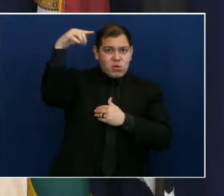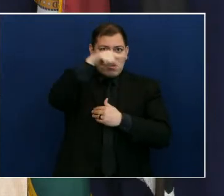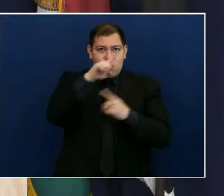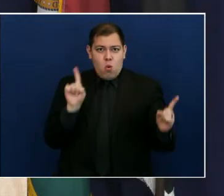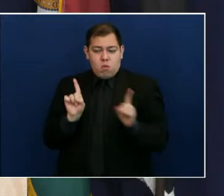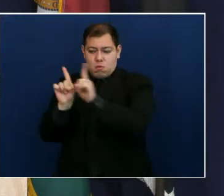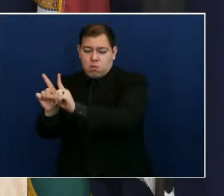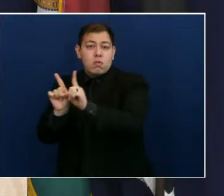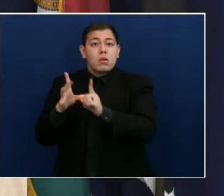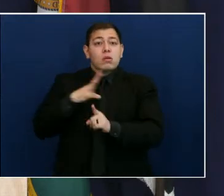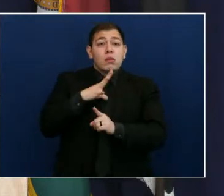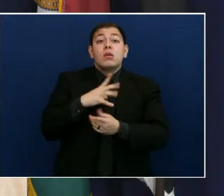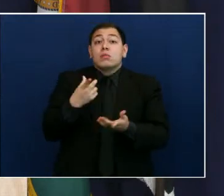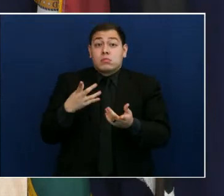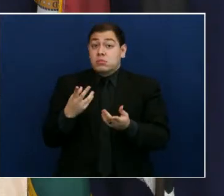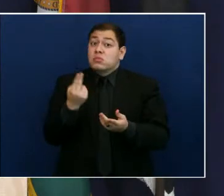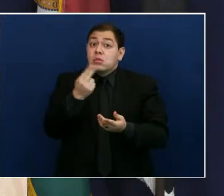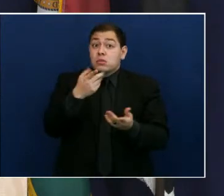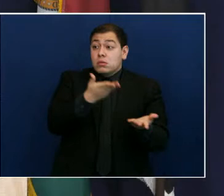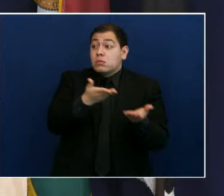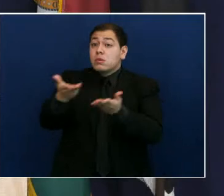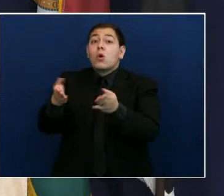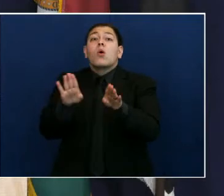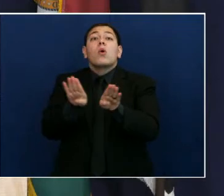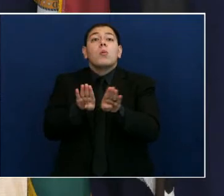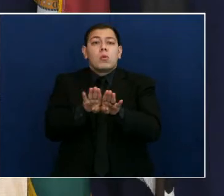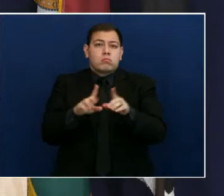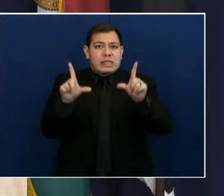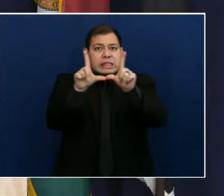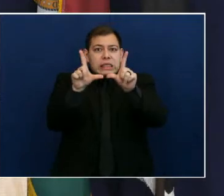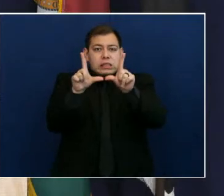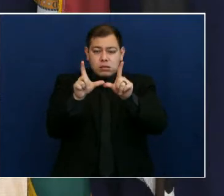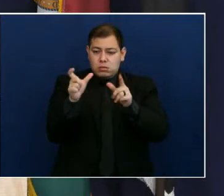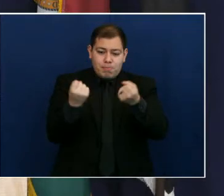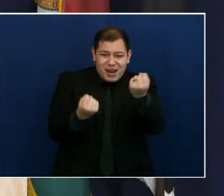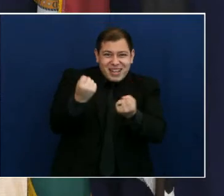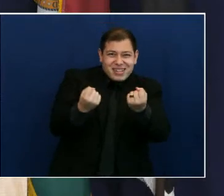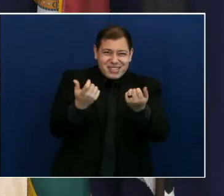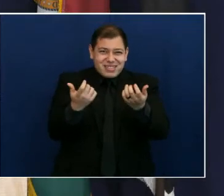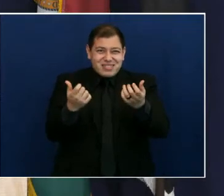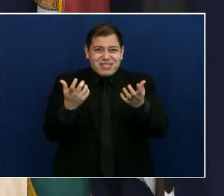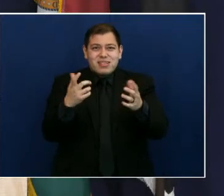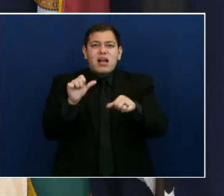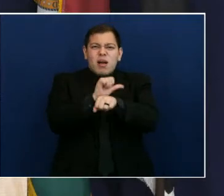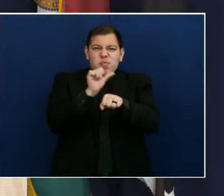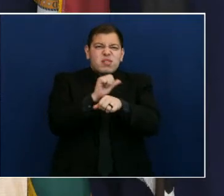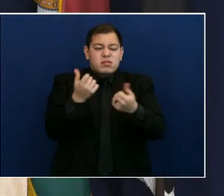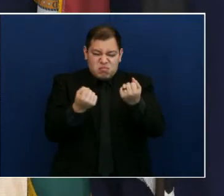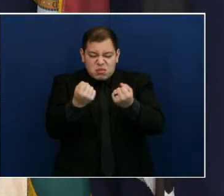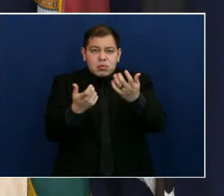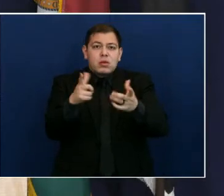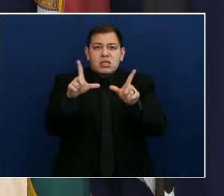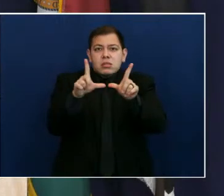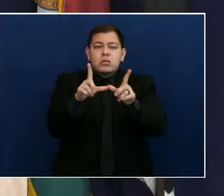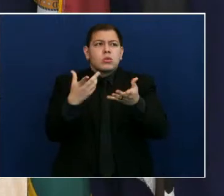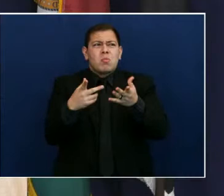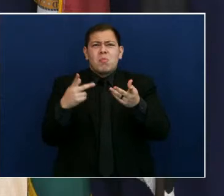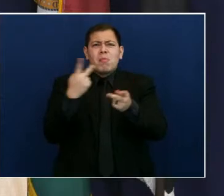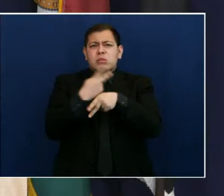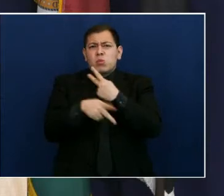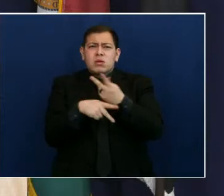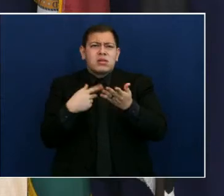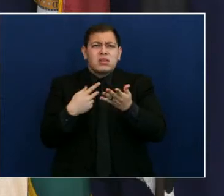traigan, ya sea su licencia de manejar o el permiso, ¿verdad?, para manejar, pasaporte o cualquier otra identificación